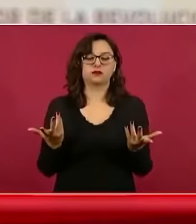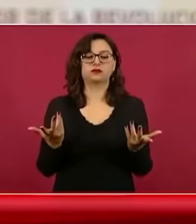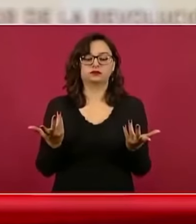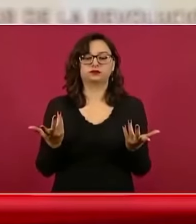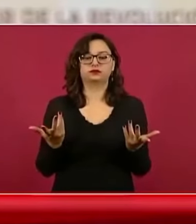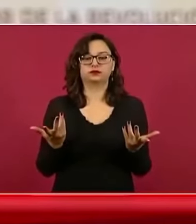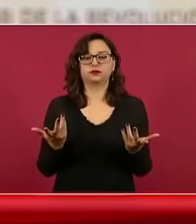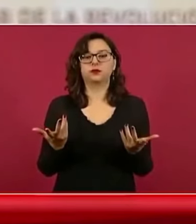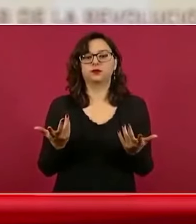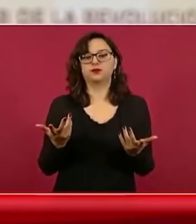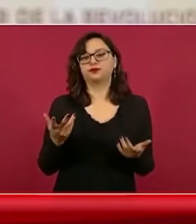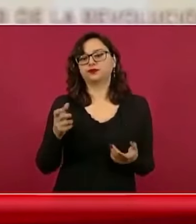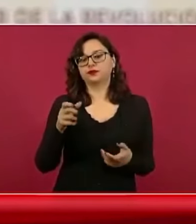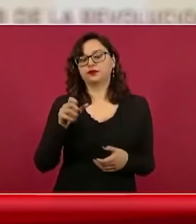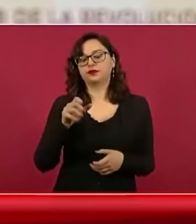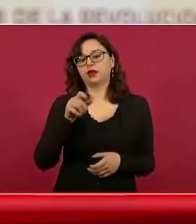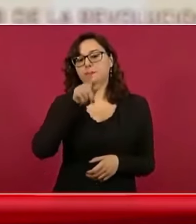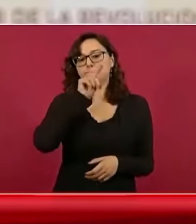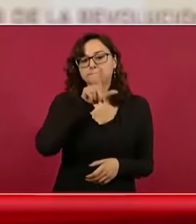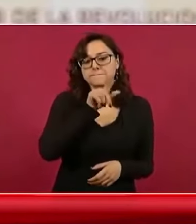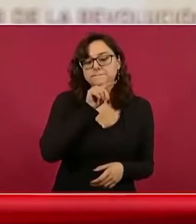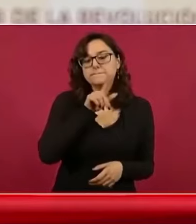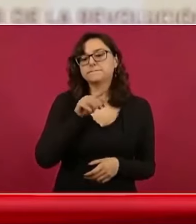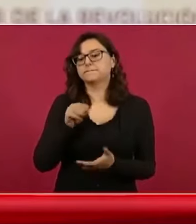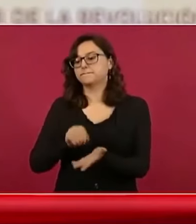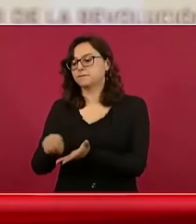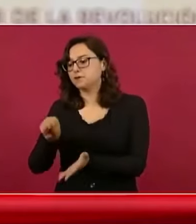un avícola y de ser dos